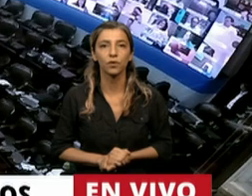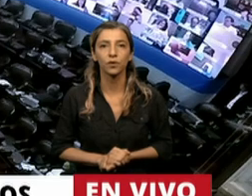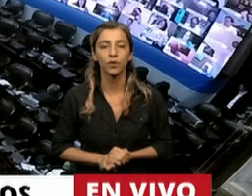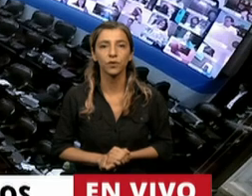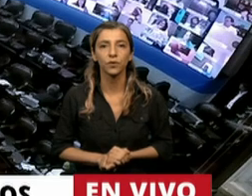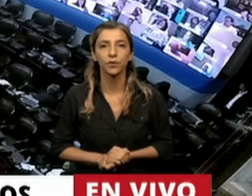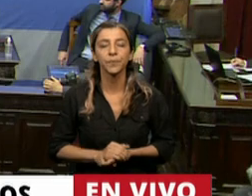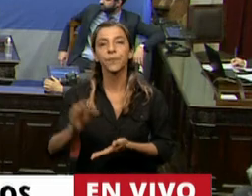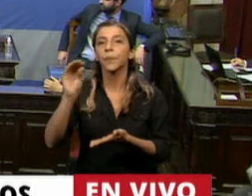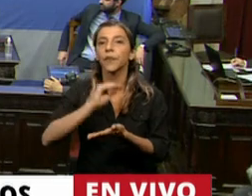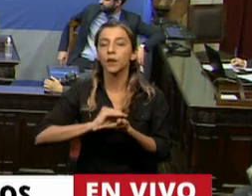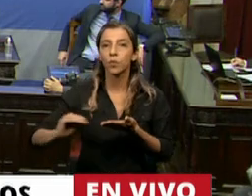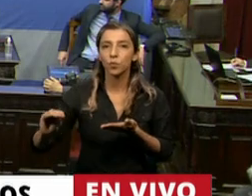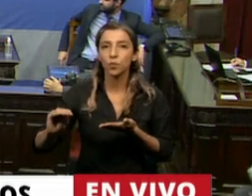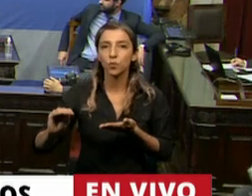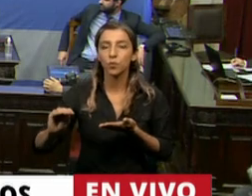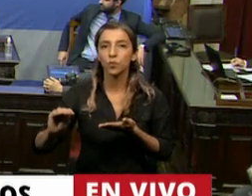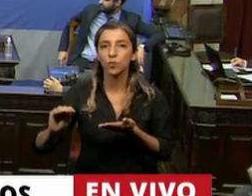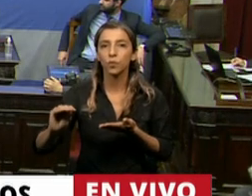Patiño diputado